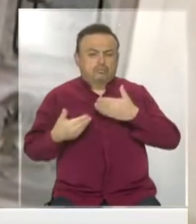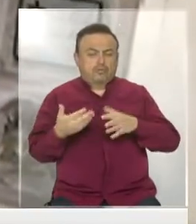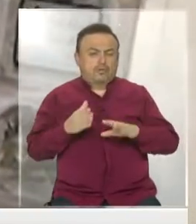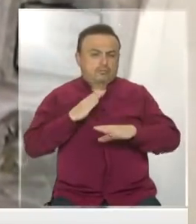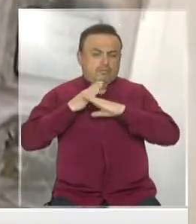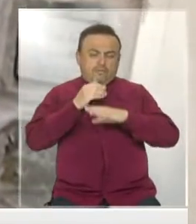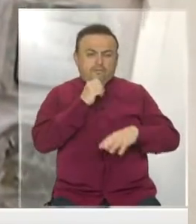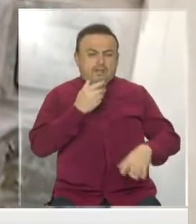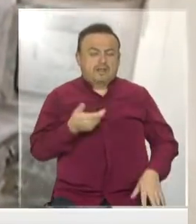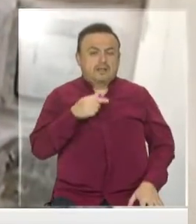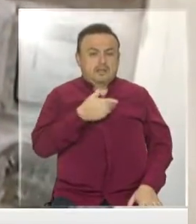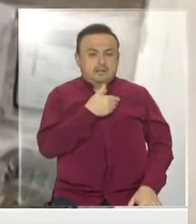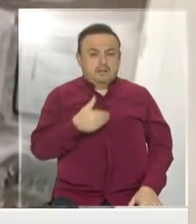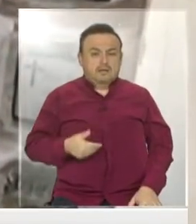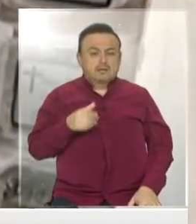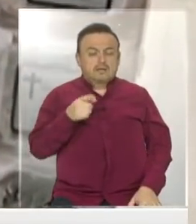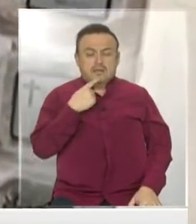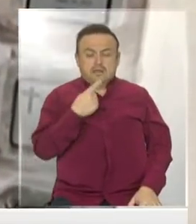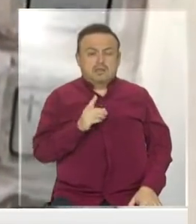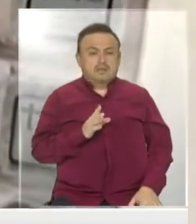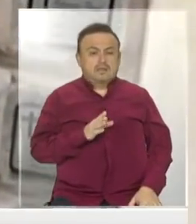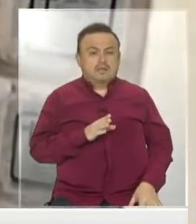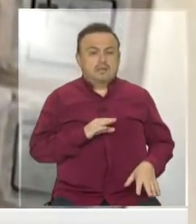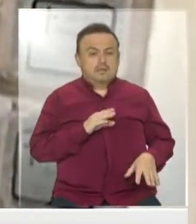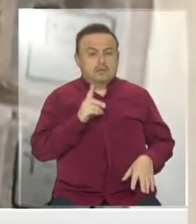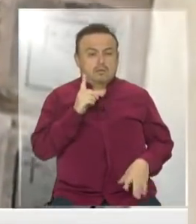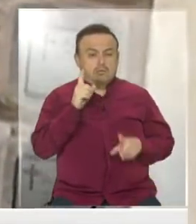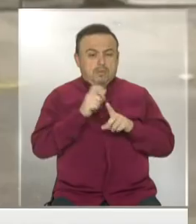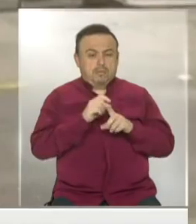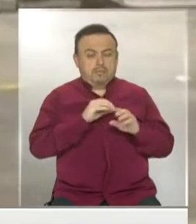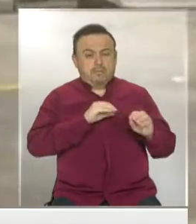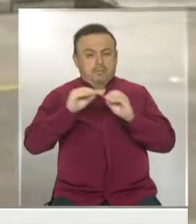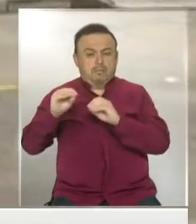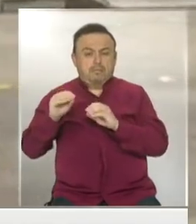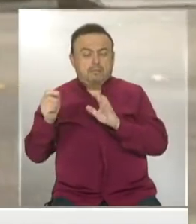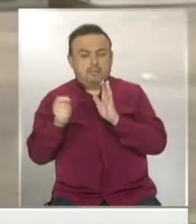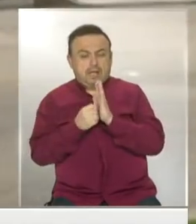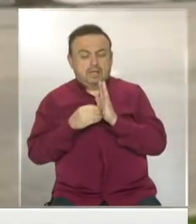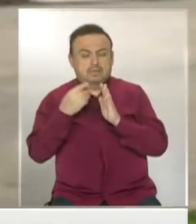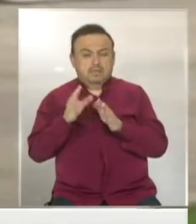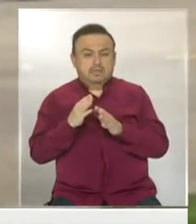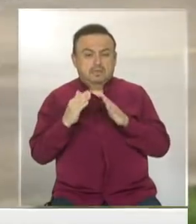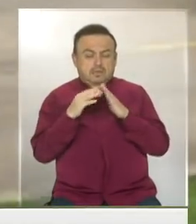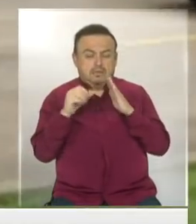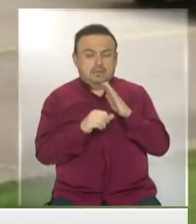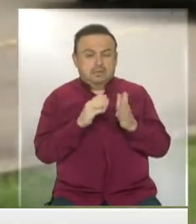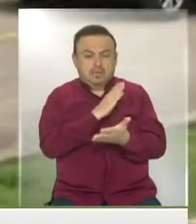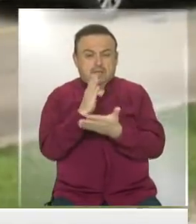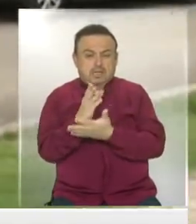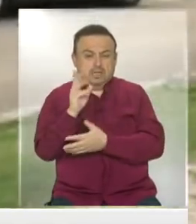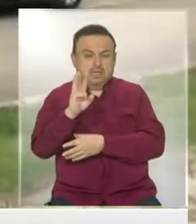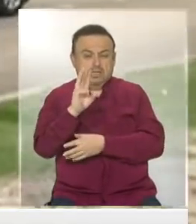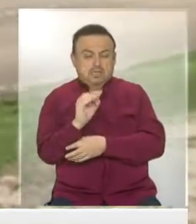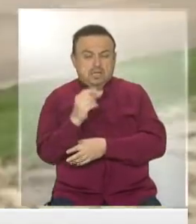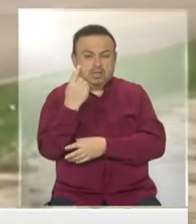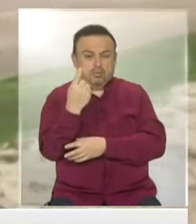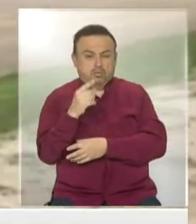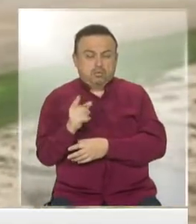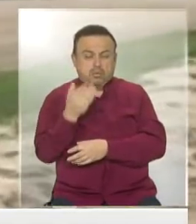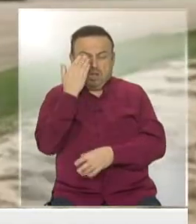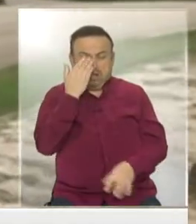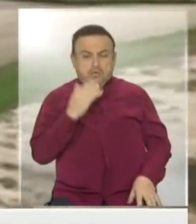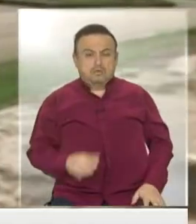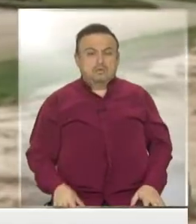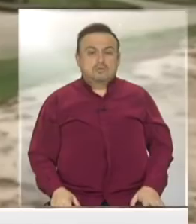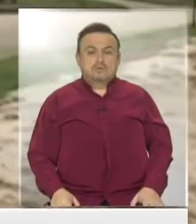esta situación, habló el presidente Iván Duque, decidió prolongar por un mes más la cuarentena hasta el próximo 31 de